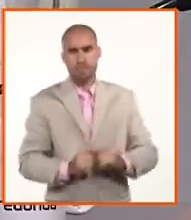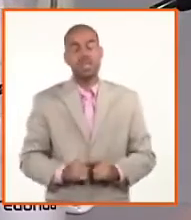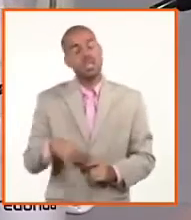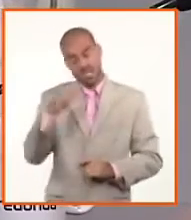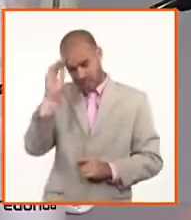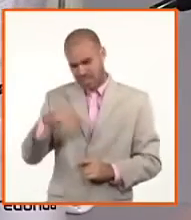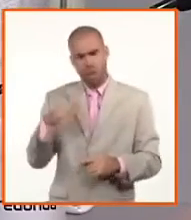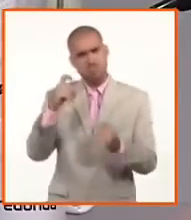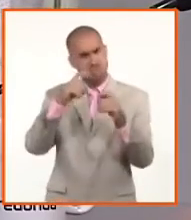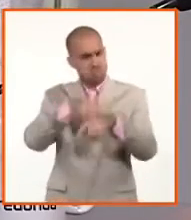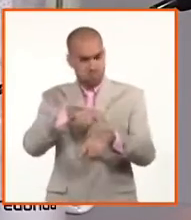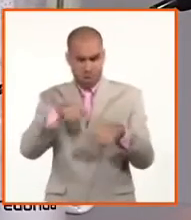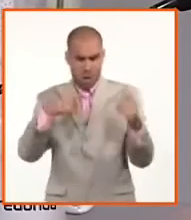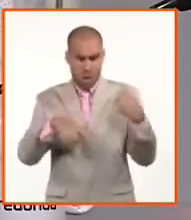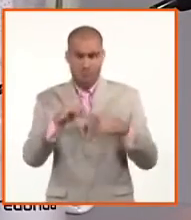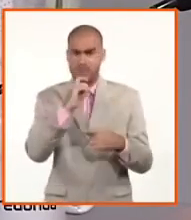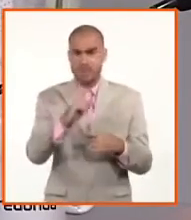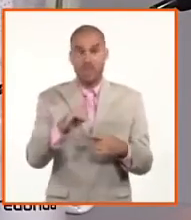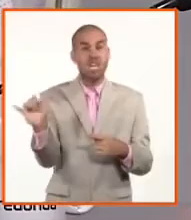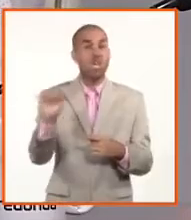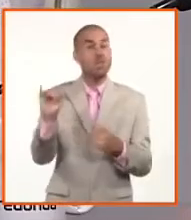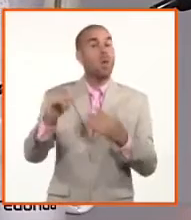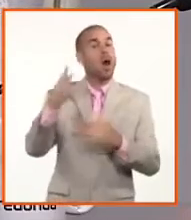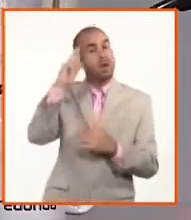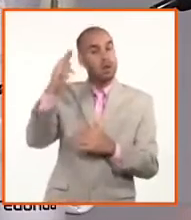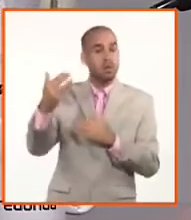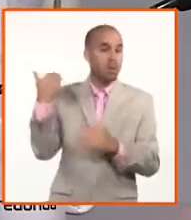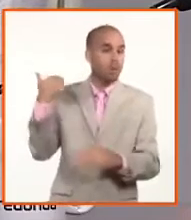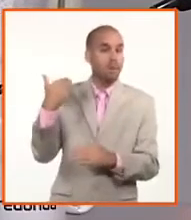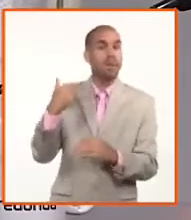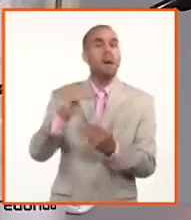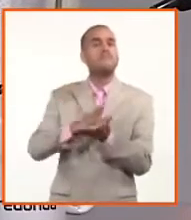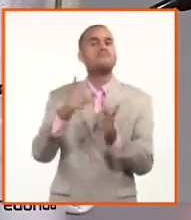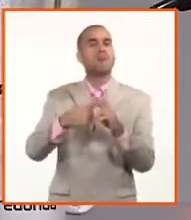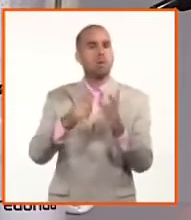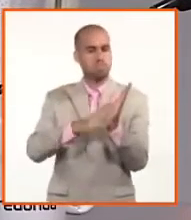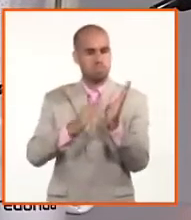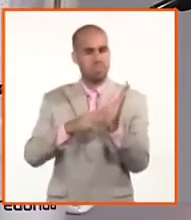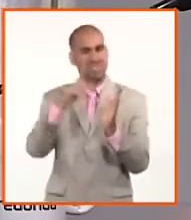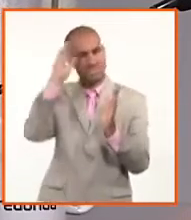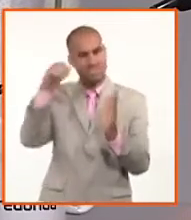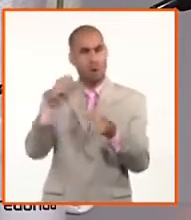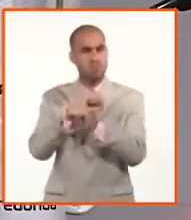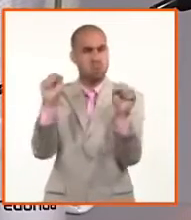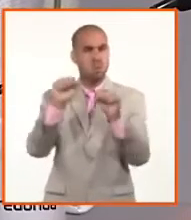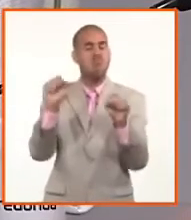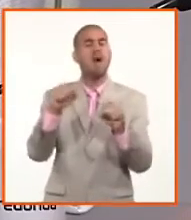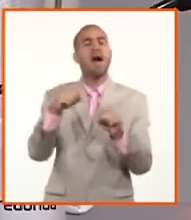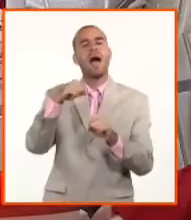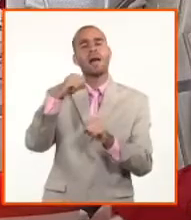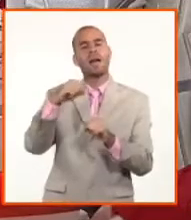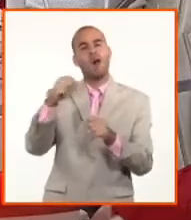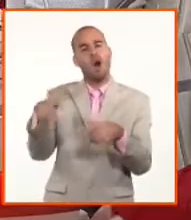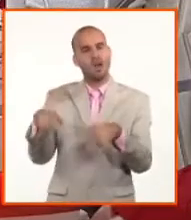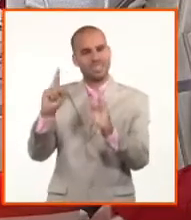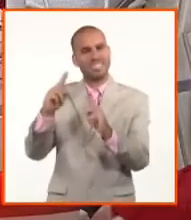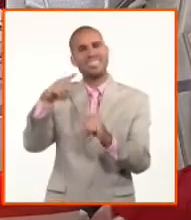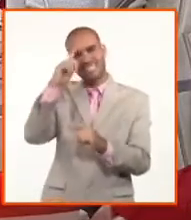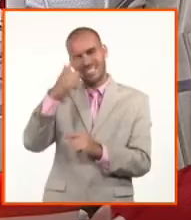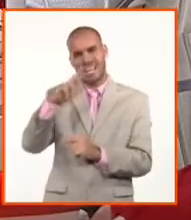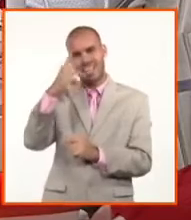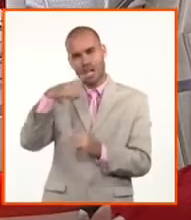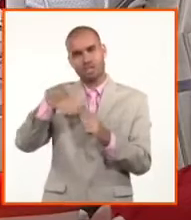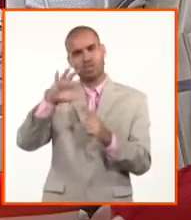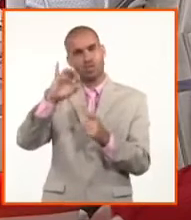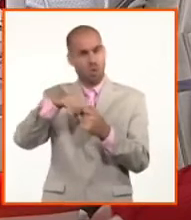como pasó también el trágico accidente de Saratoga, Cuba se une más y se crece. Y eso es motivo